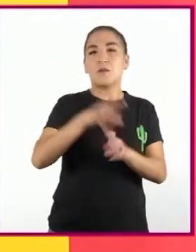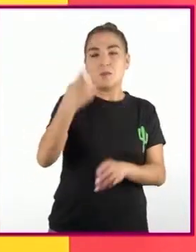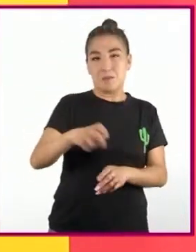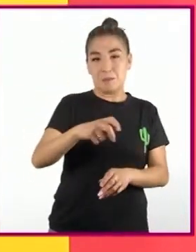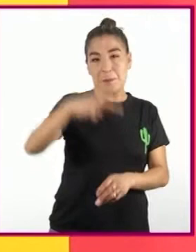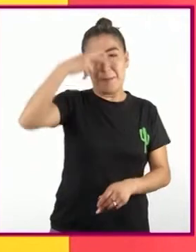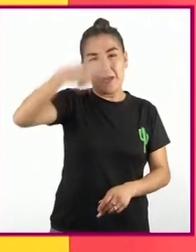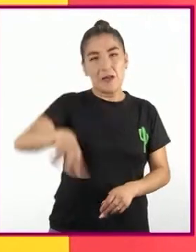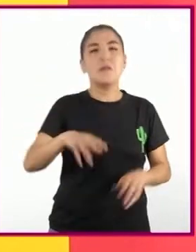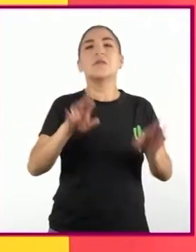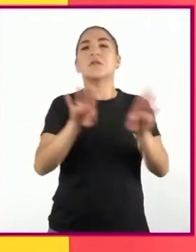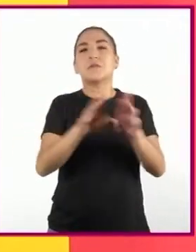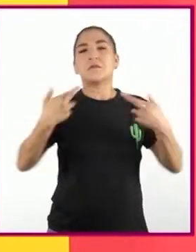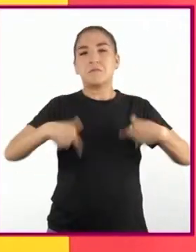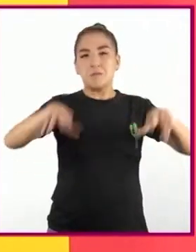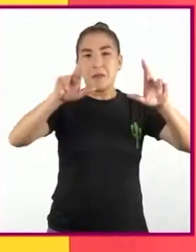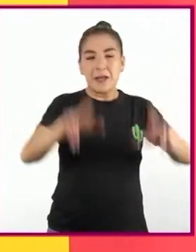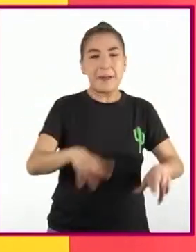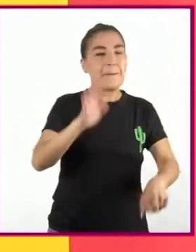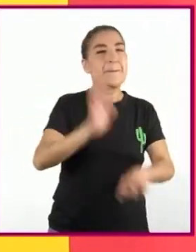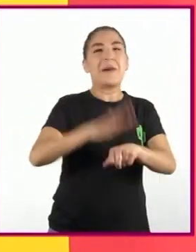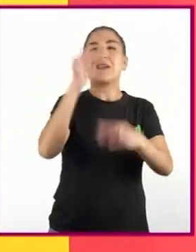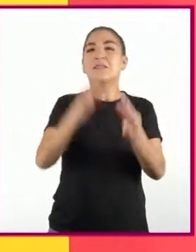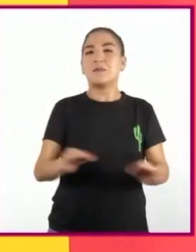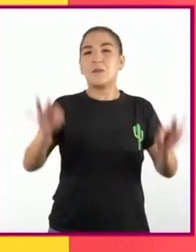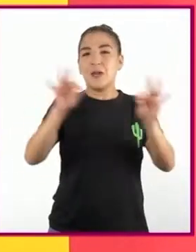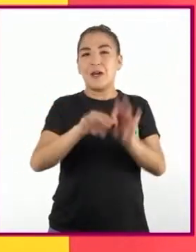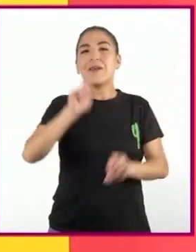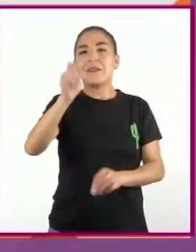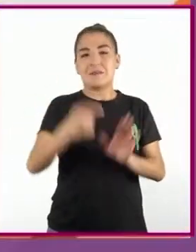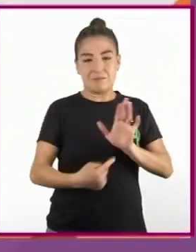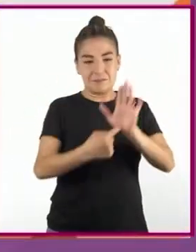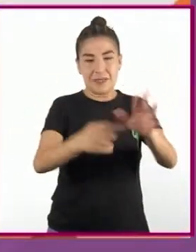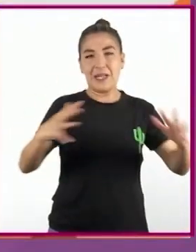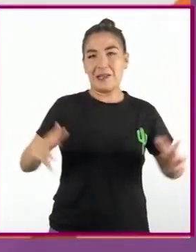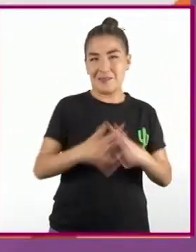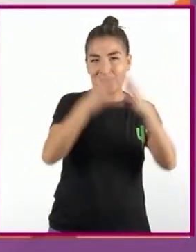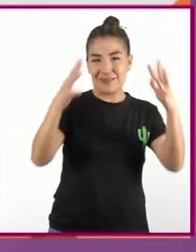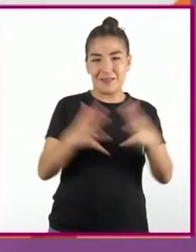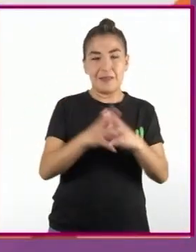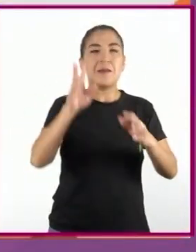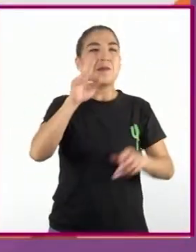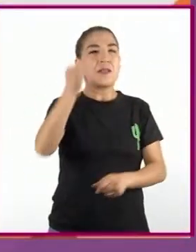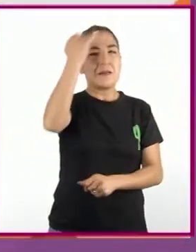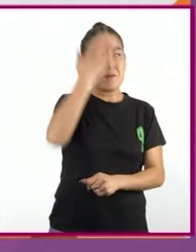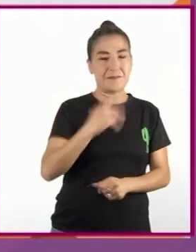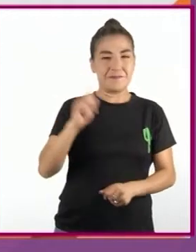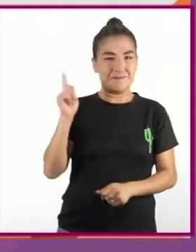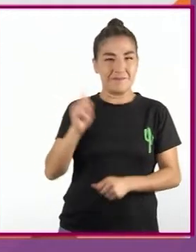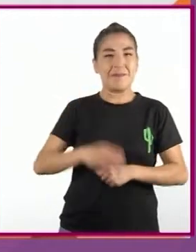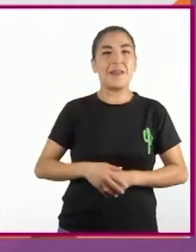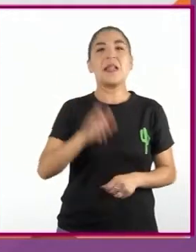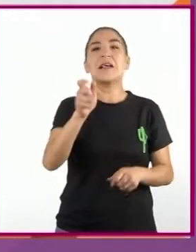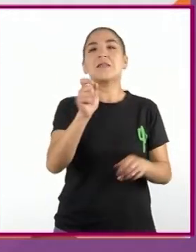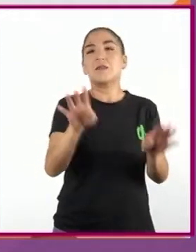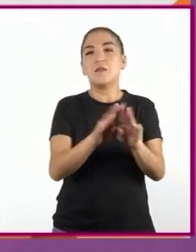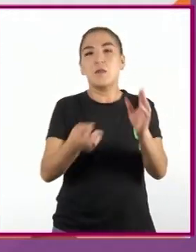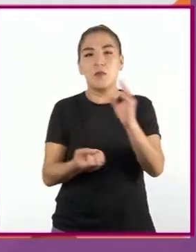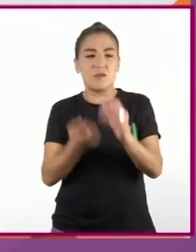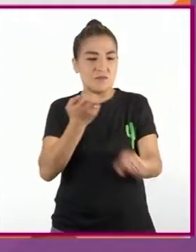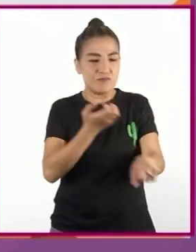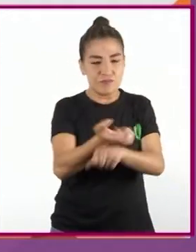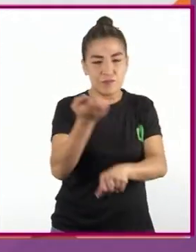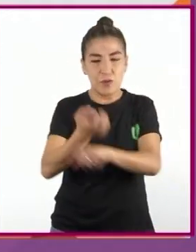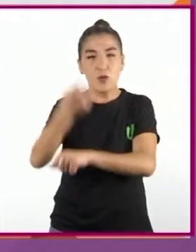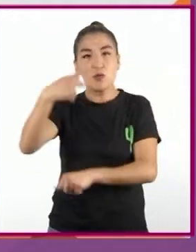antes, las representaciones iconográficas que hacen alusión a la guerra. De hecho, la importancia de los nuevos estados puede